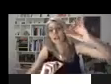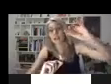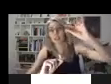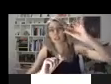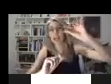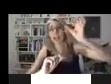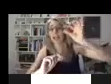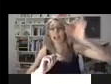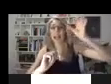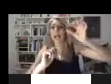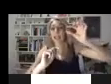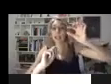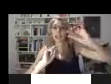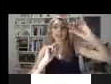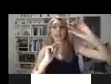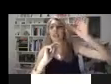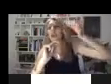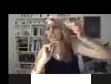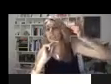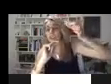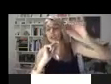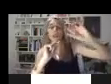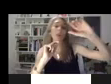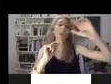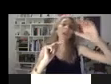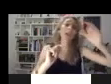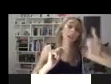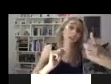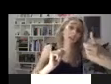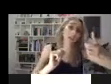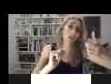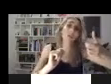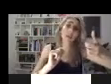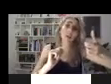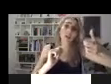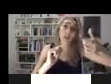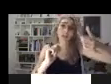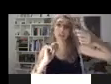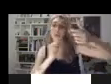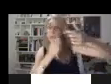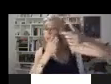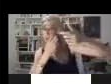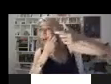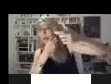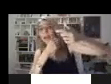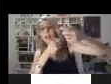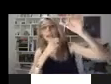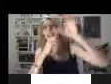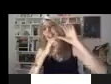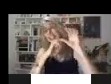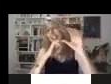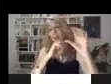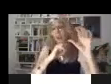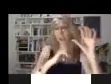ese gap, ese aire que hay entre la negociación de lo que el comprador esté dispuesto a